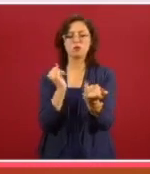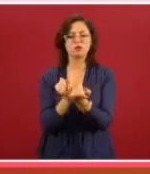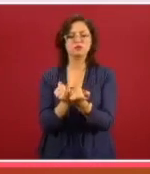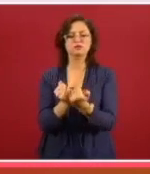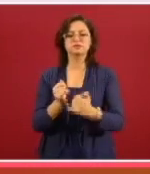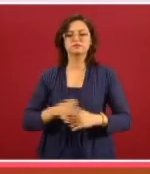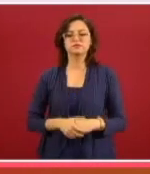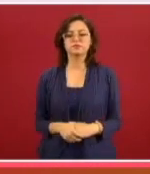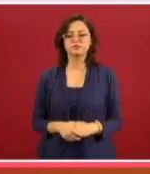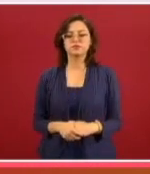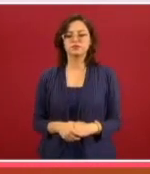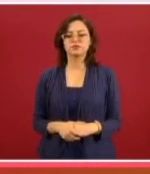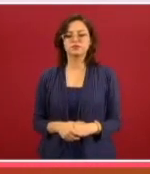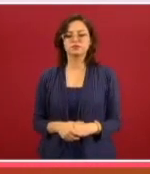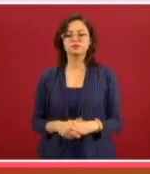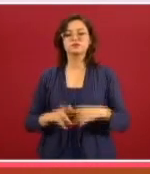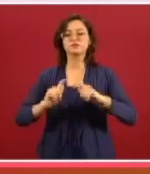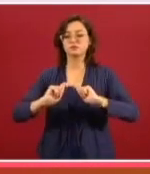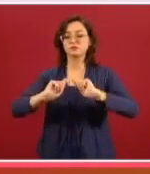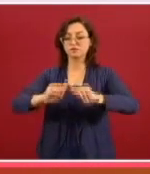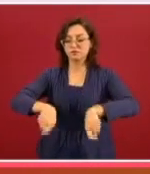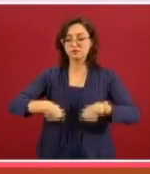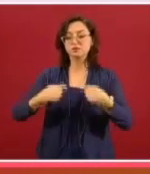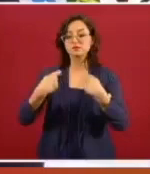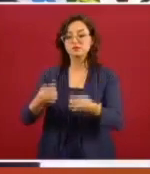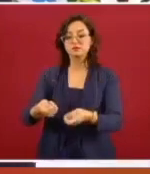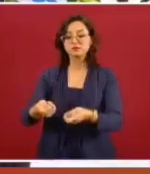Estamos entregando